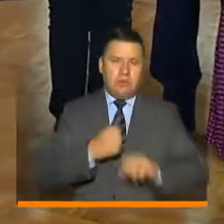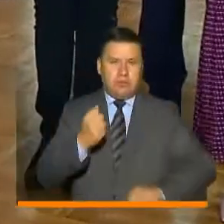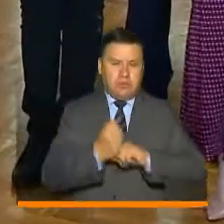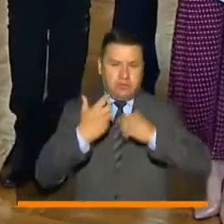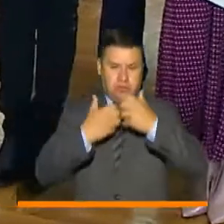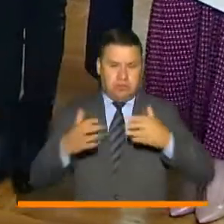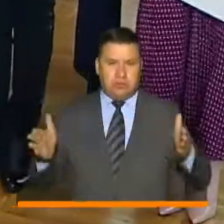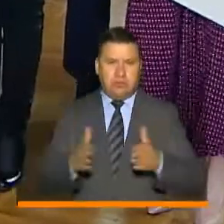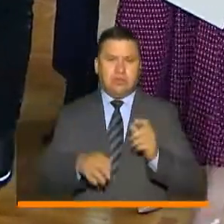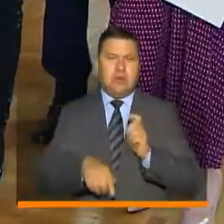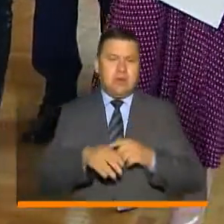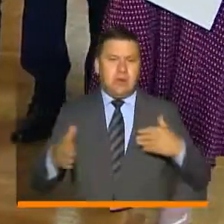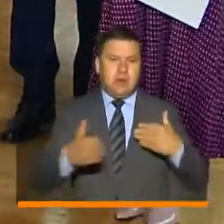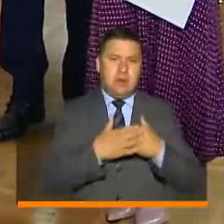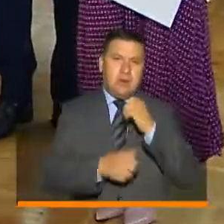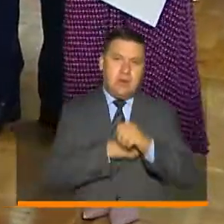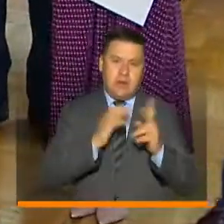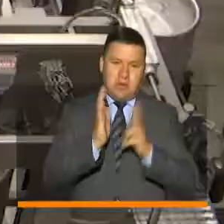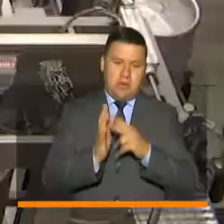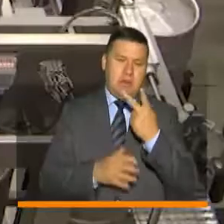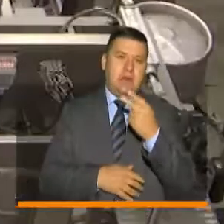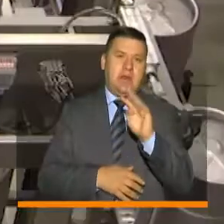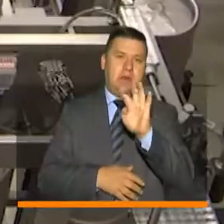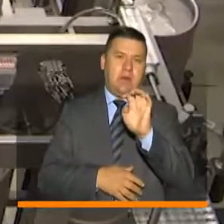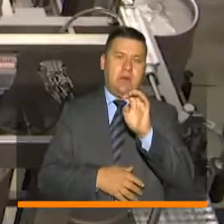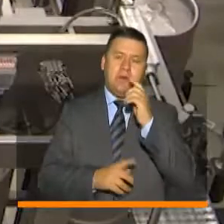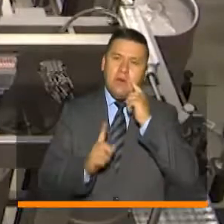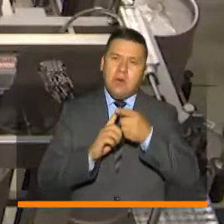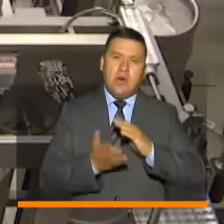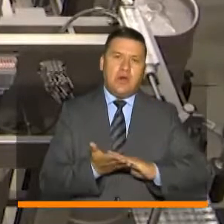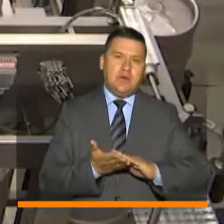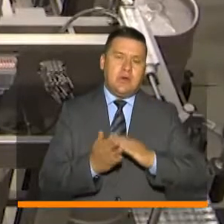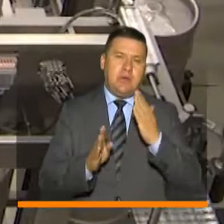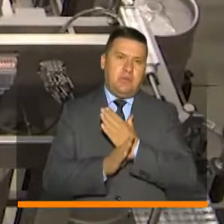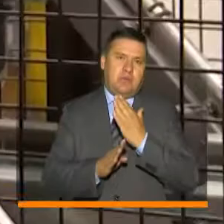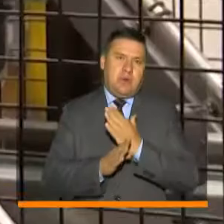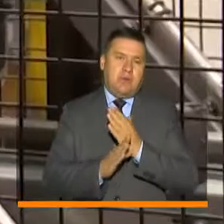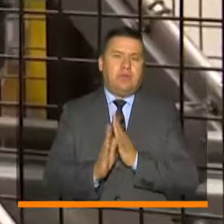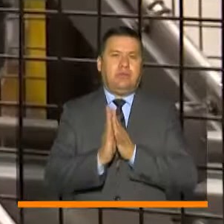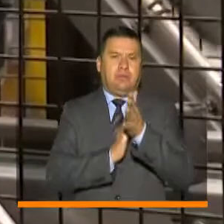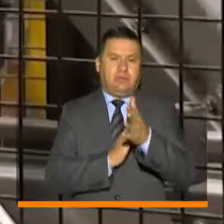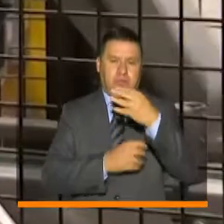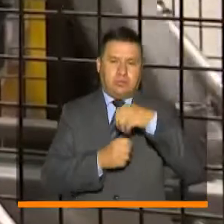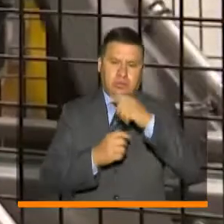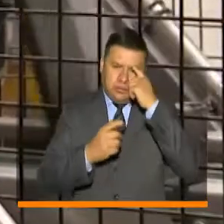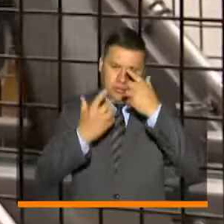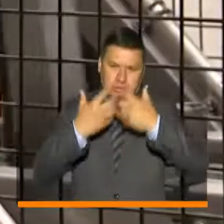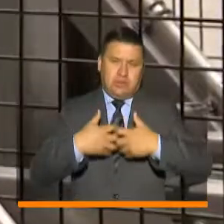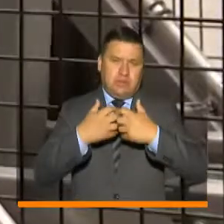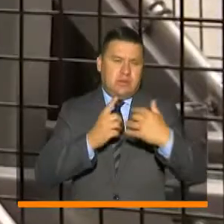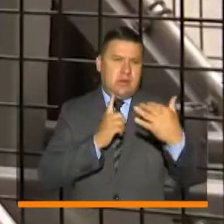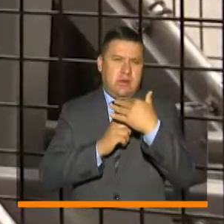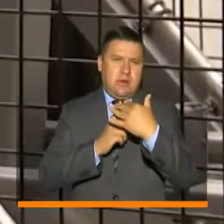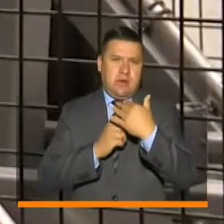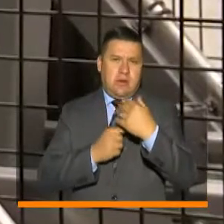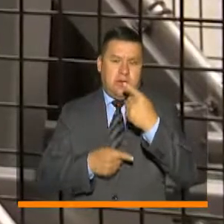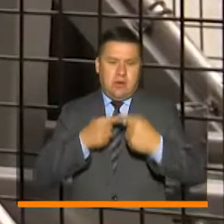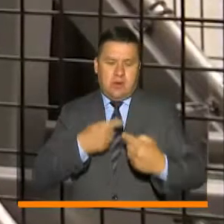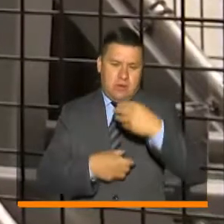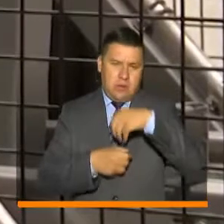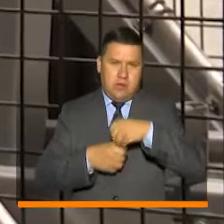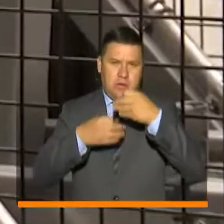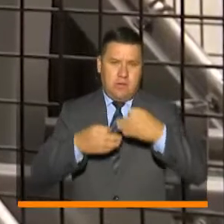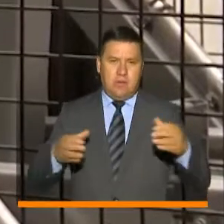los microempresarios durante el 2019, busca solucionar los problemas que manifestaban estos empresarios que afectaban su competitividad